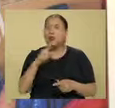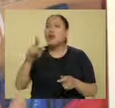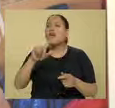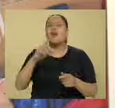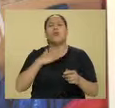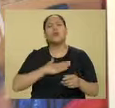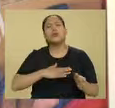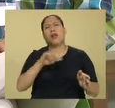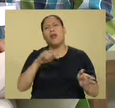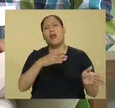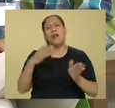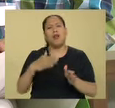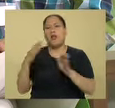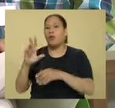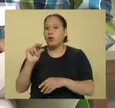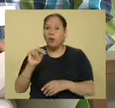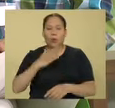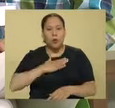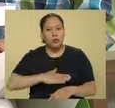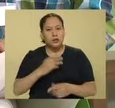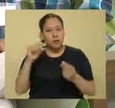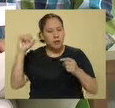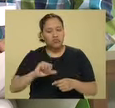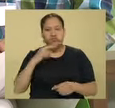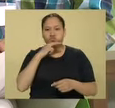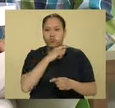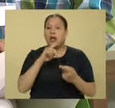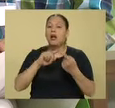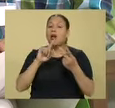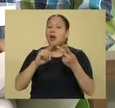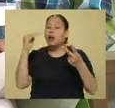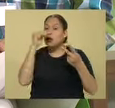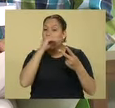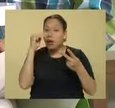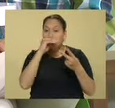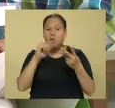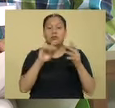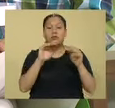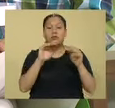la justicia de manera rápida, eficaz, gratuita, imparcial.